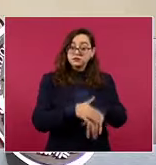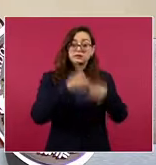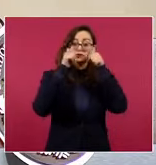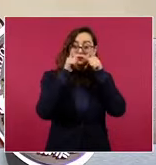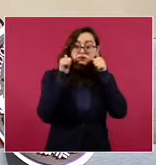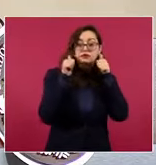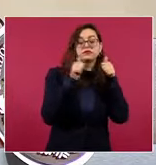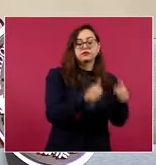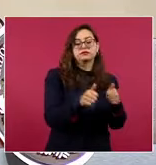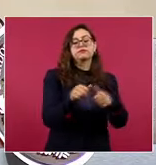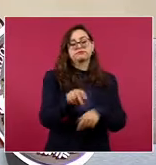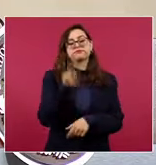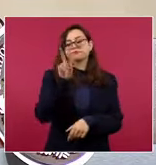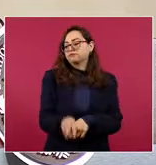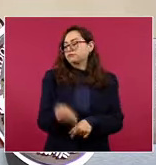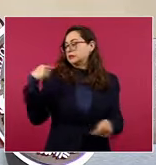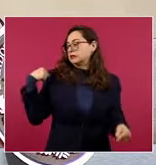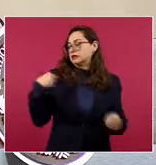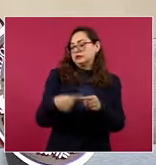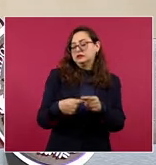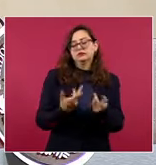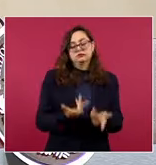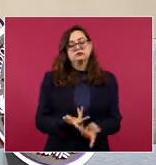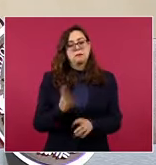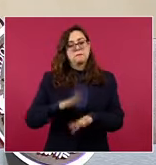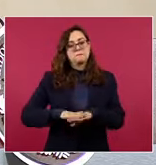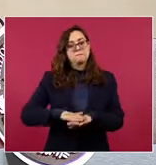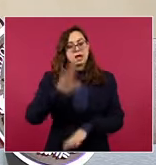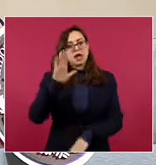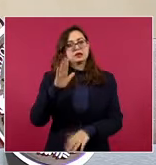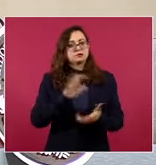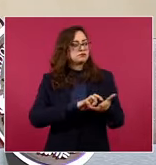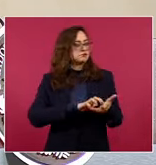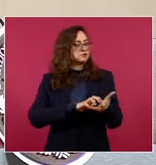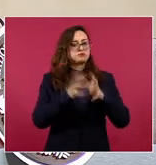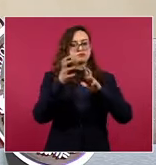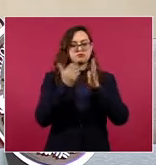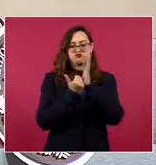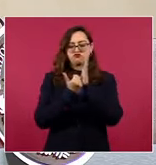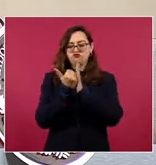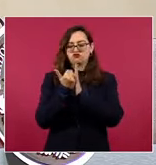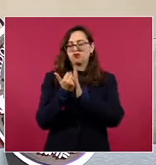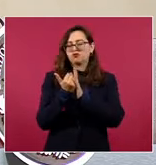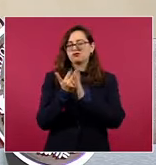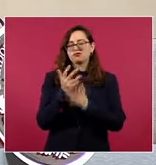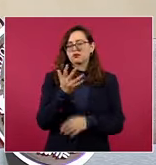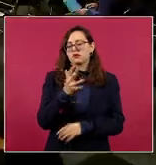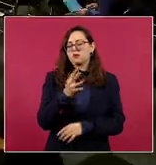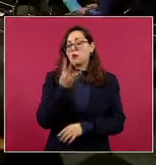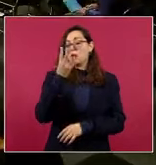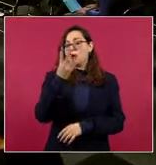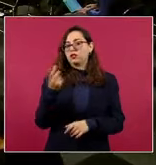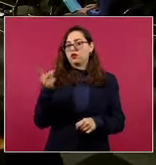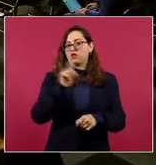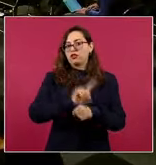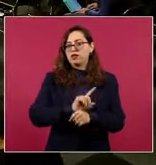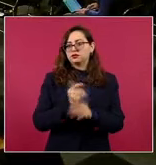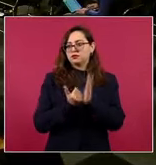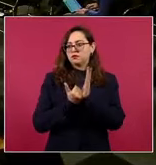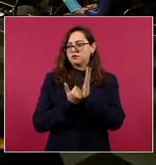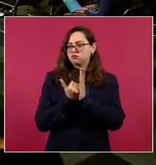estos días hay un repunte, digamos. Tiene 3-4 días que ha sucedido esto, de acuerdo